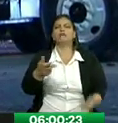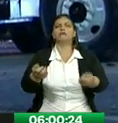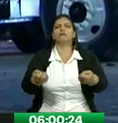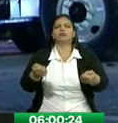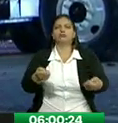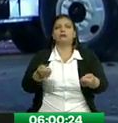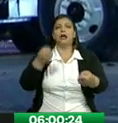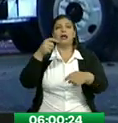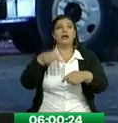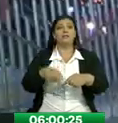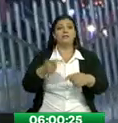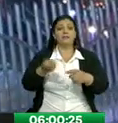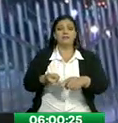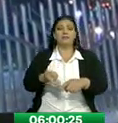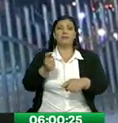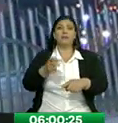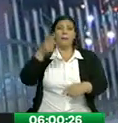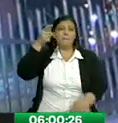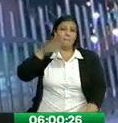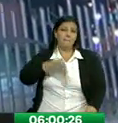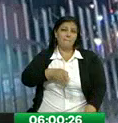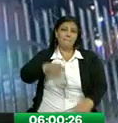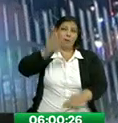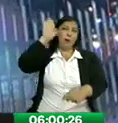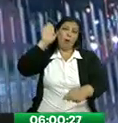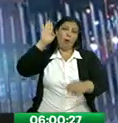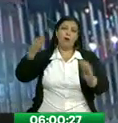Para eso utilizaron maquinaria pesada por horas.